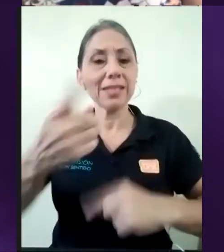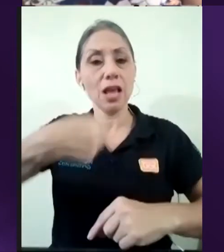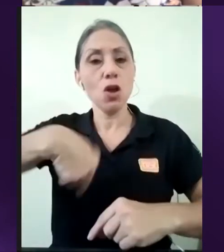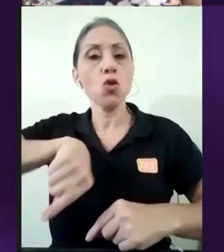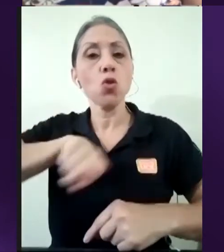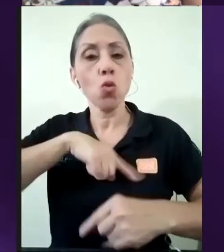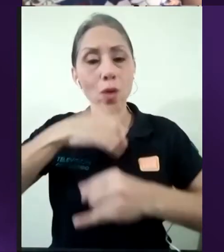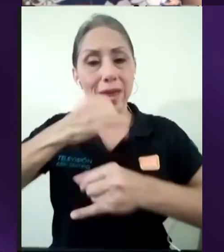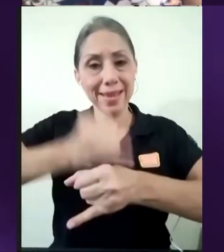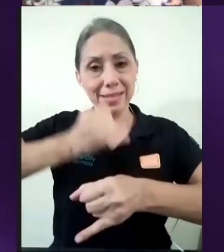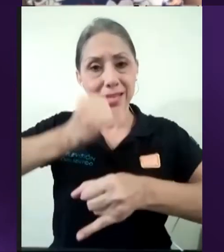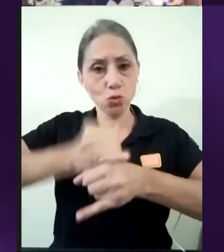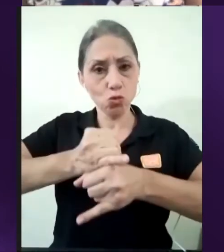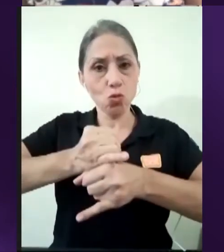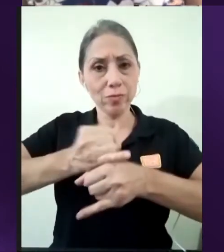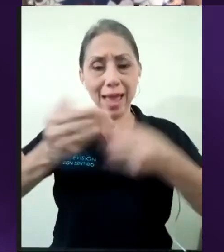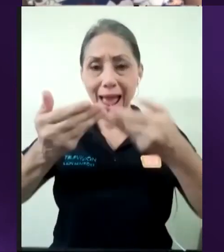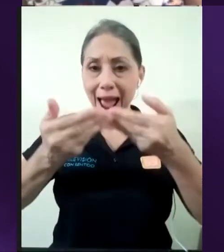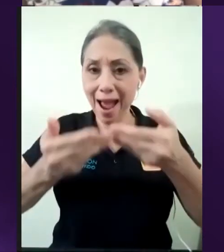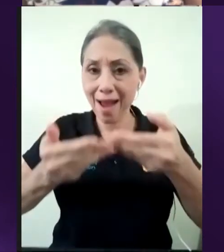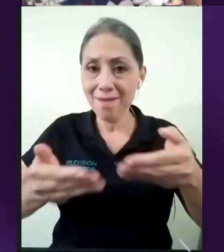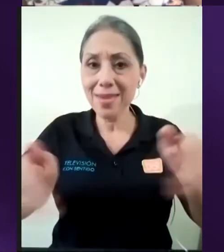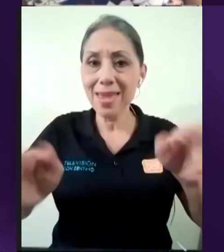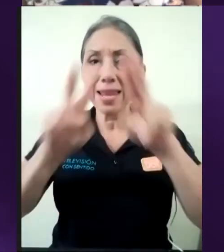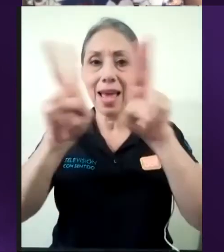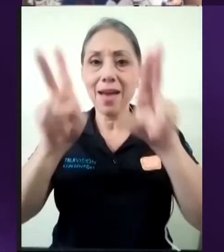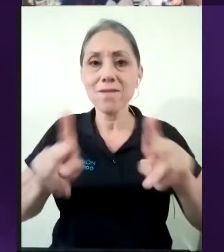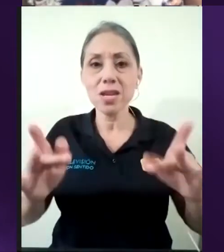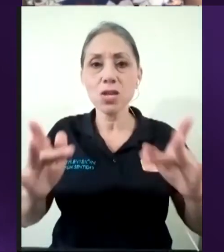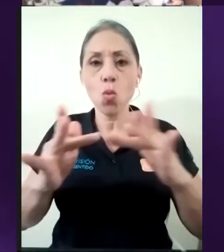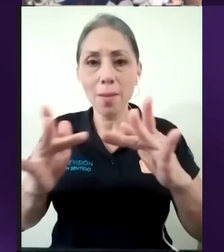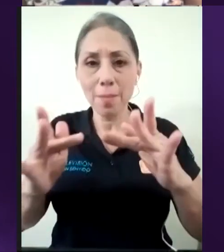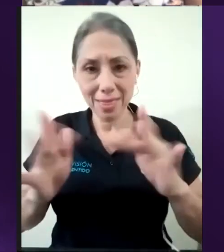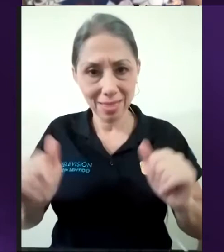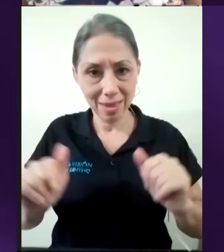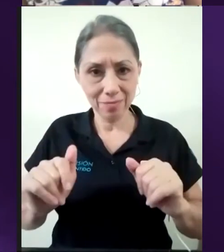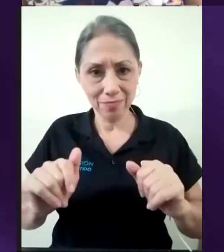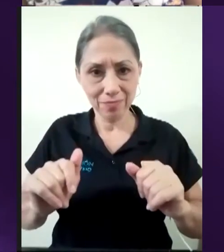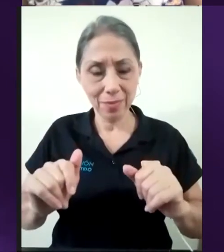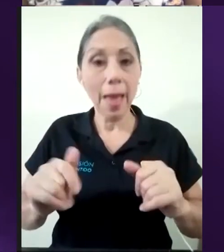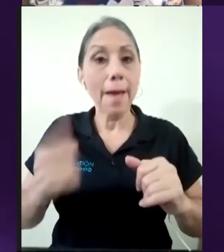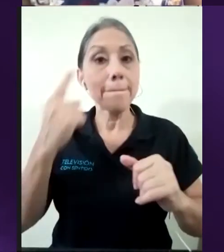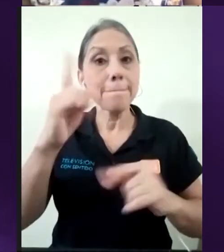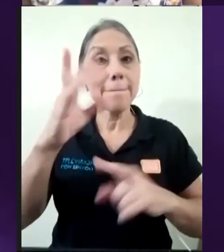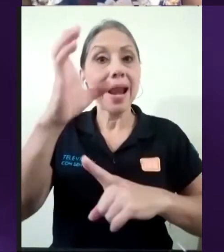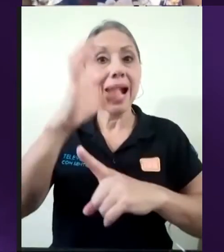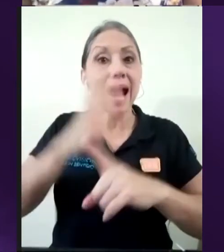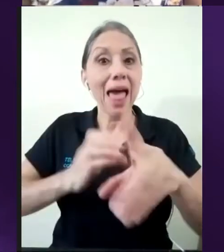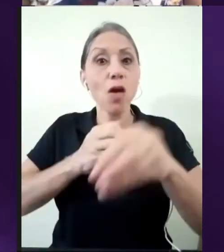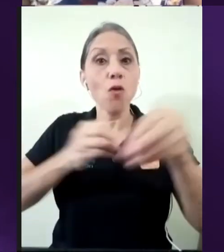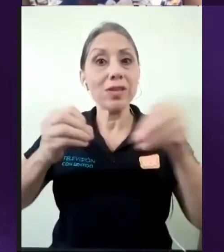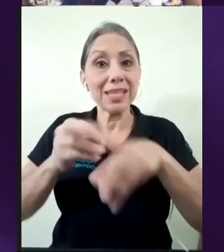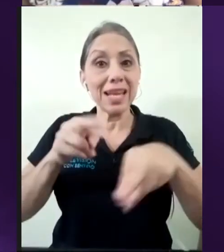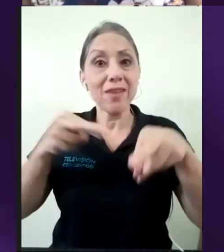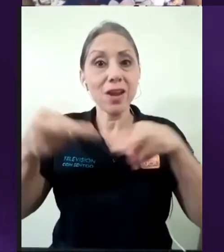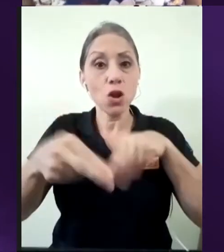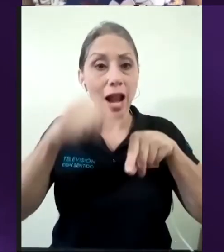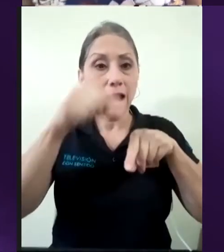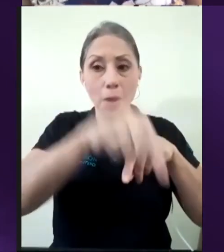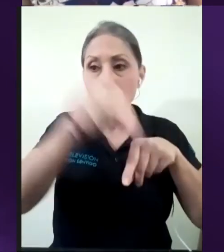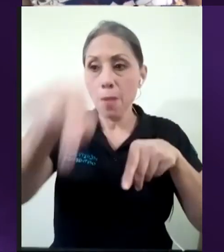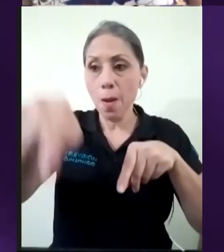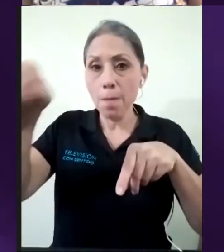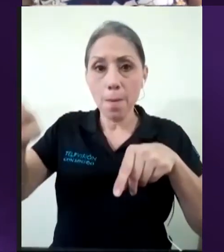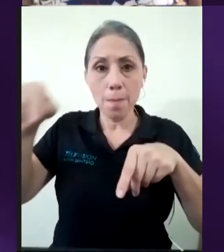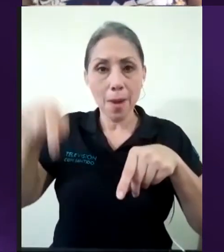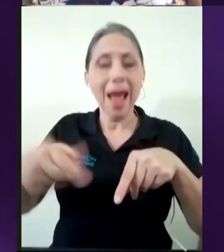abierta en este momento virtualmente. Hay correos para cada una de las sedes regionales que